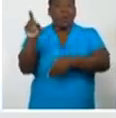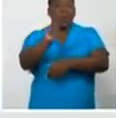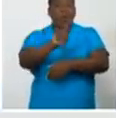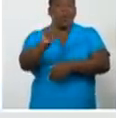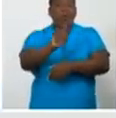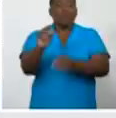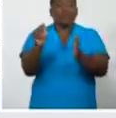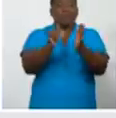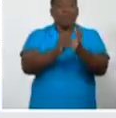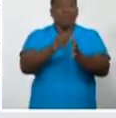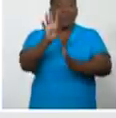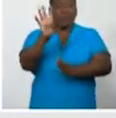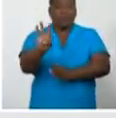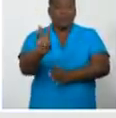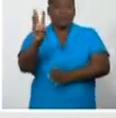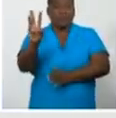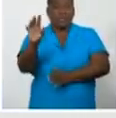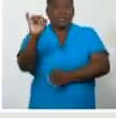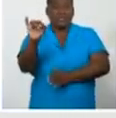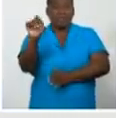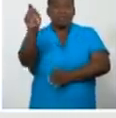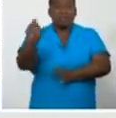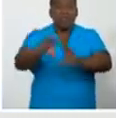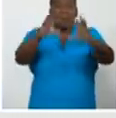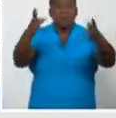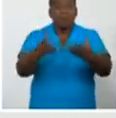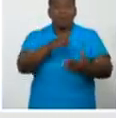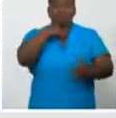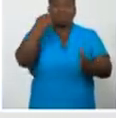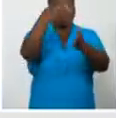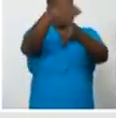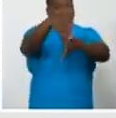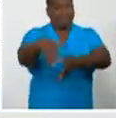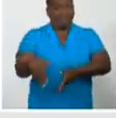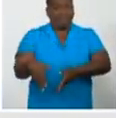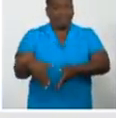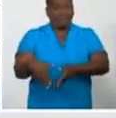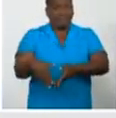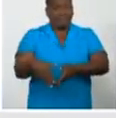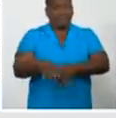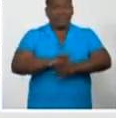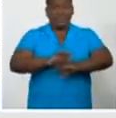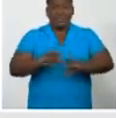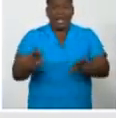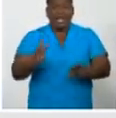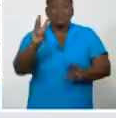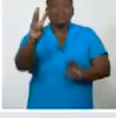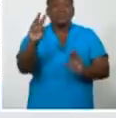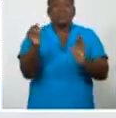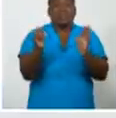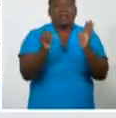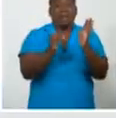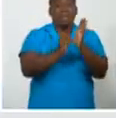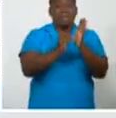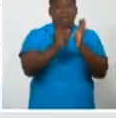11.436 personas en el mundo, lo que hace que ya 3 millones, como dijo Pepe,